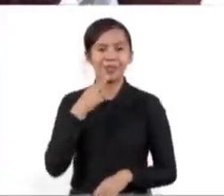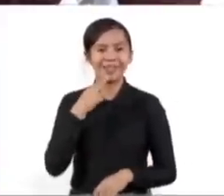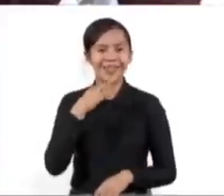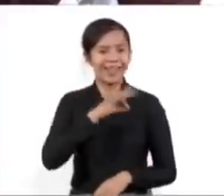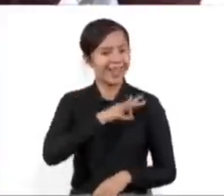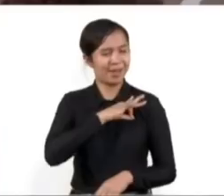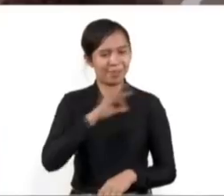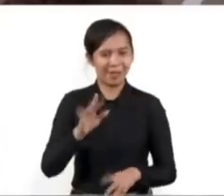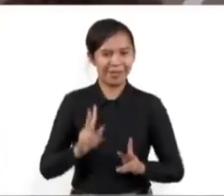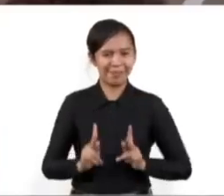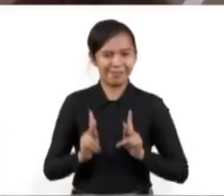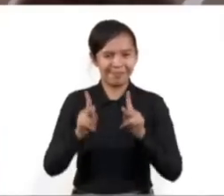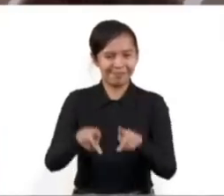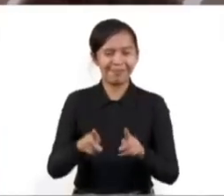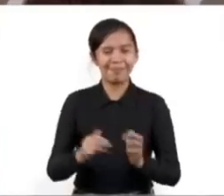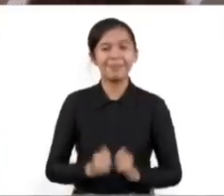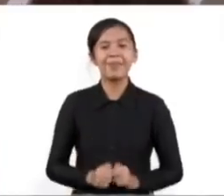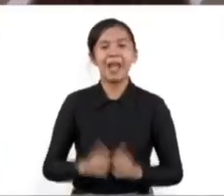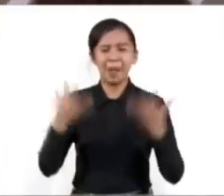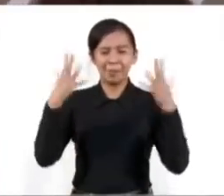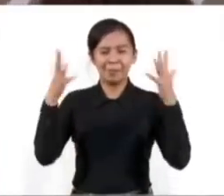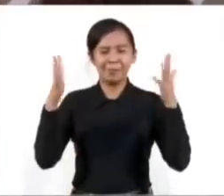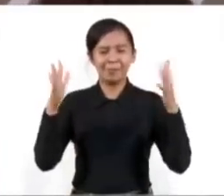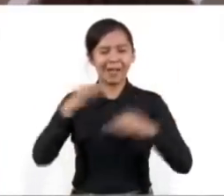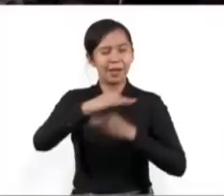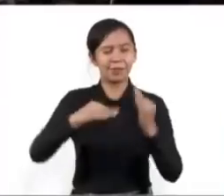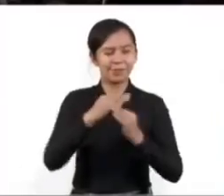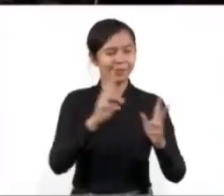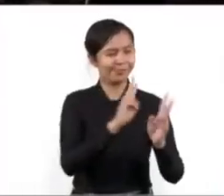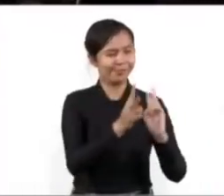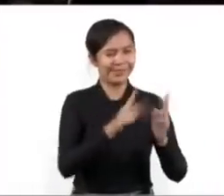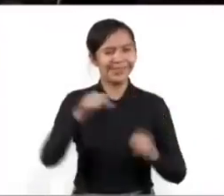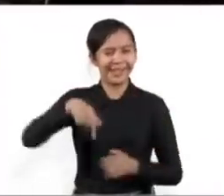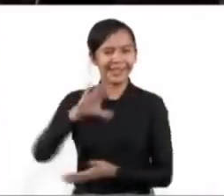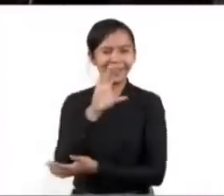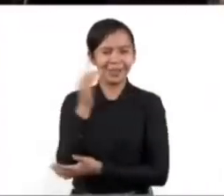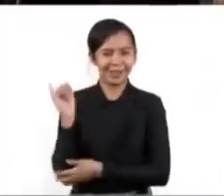que pues un aplauso a todos los vecinos y vecinas de Coajimalpa.